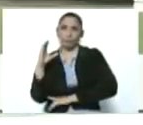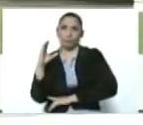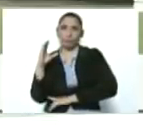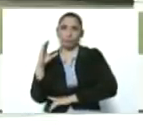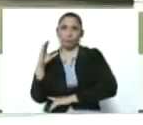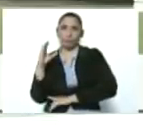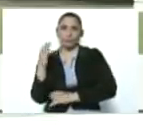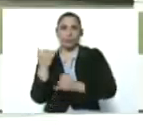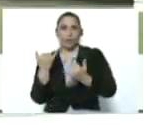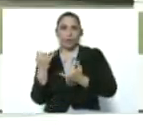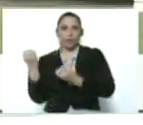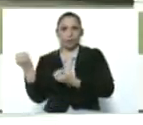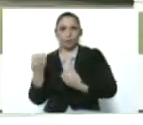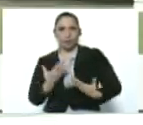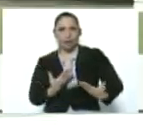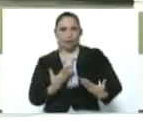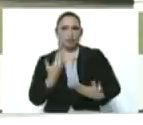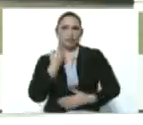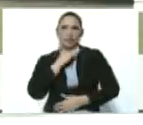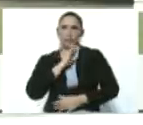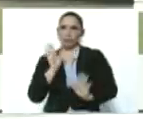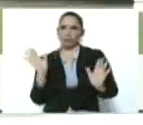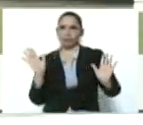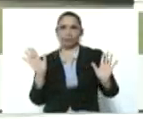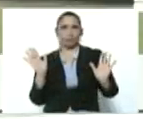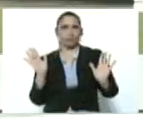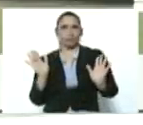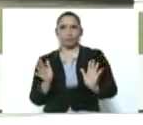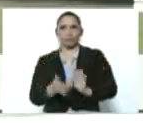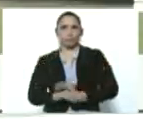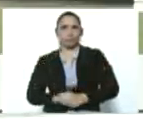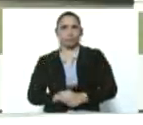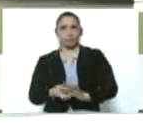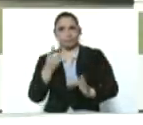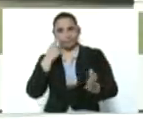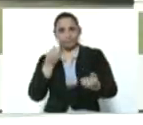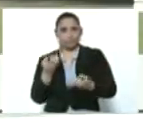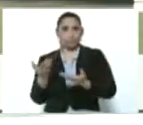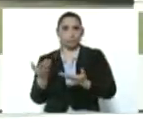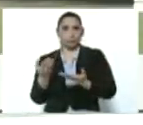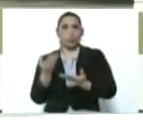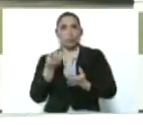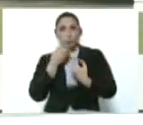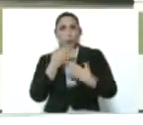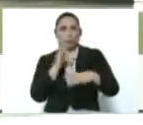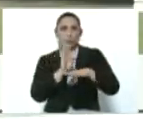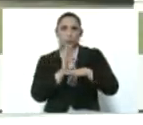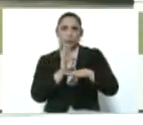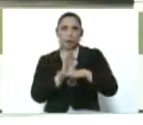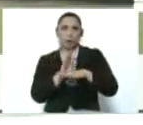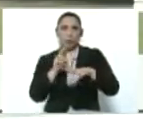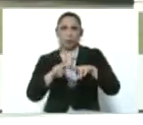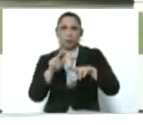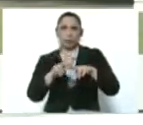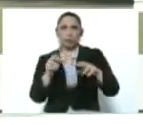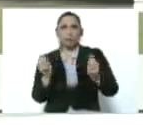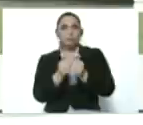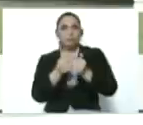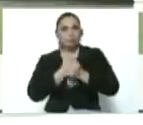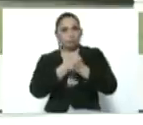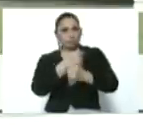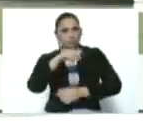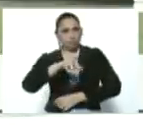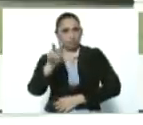y ahora lo traen enfermo ahí está a buen resguardo el niño con amor porque en venezuela